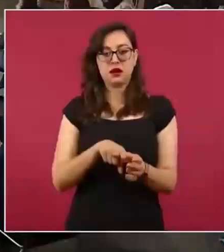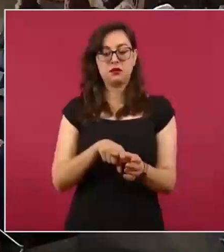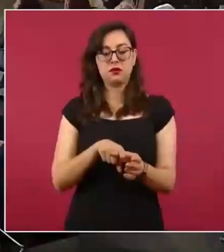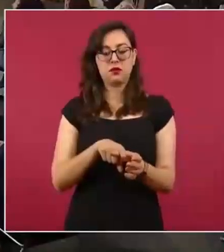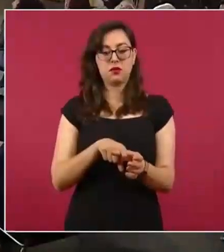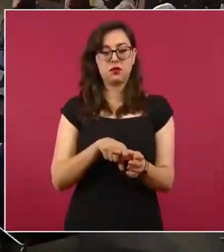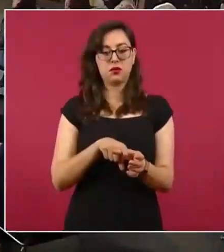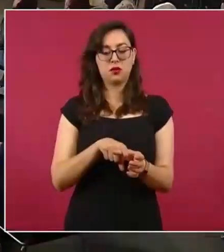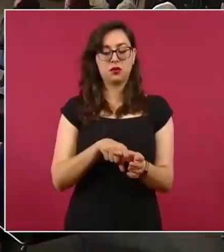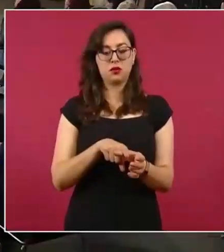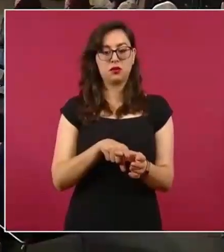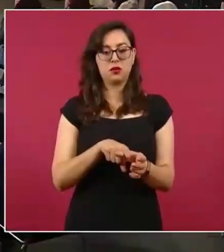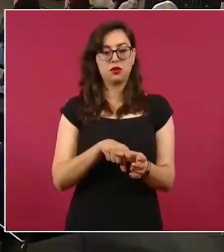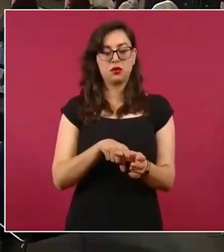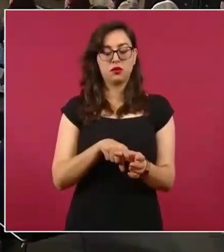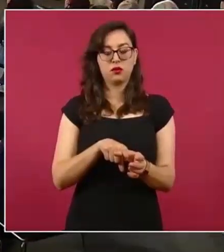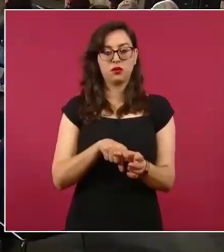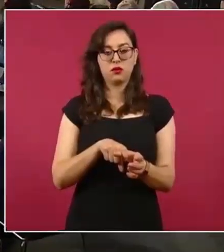y